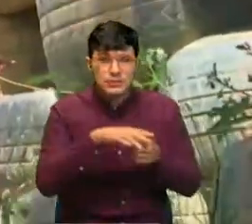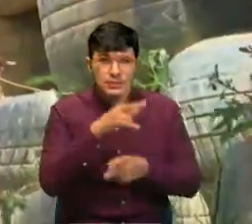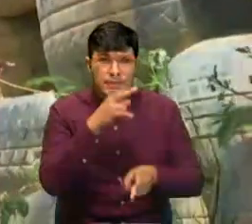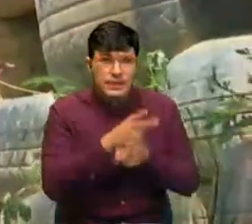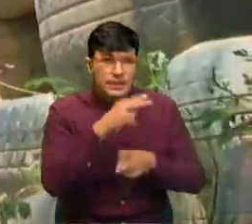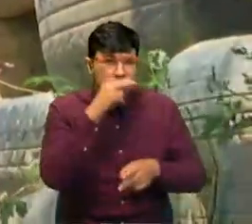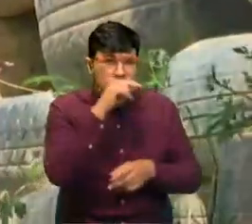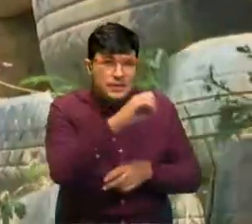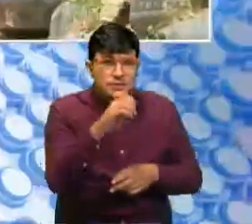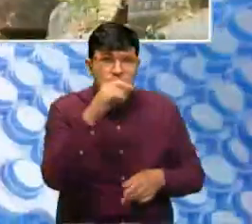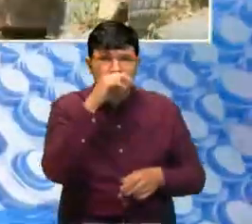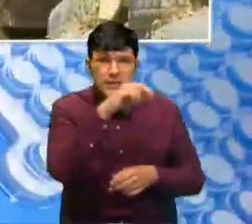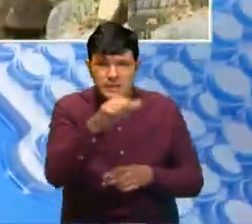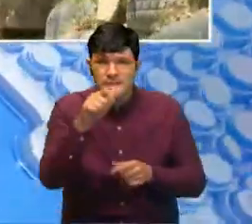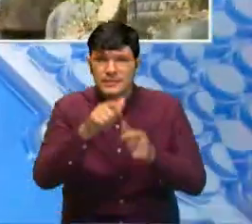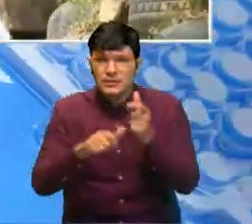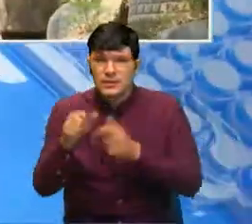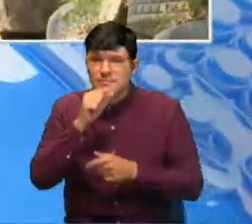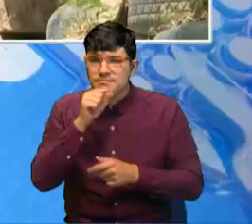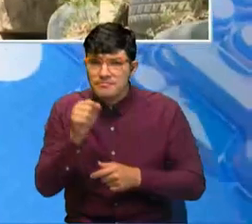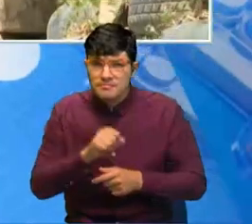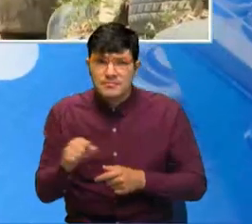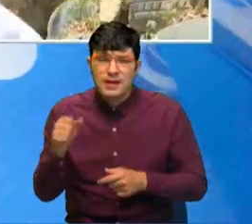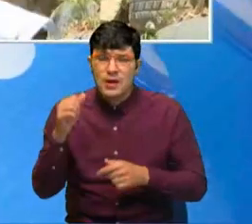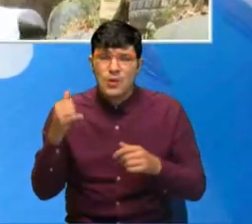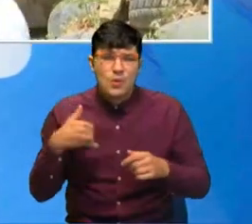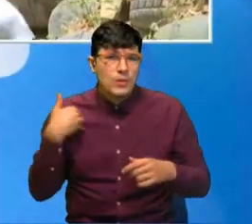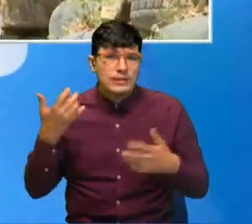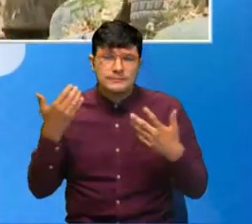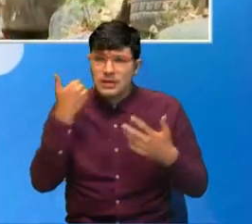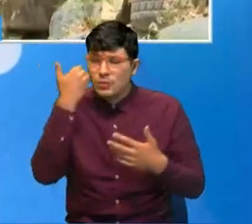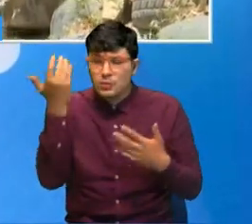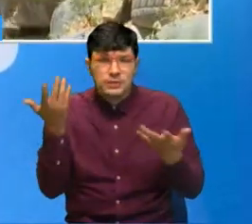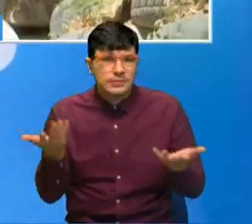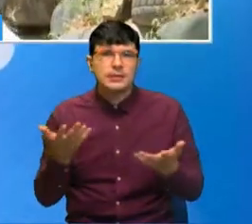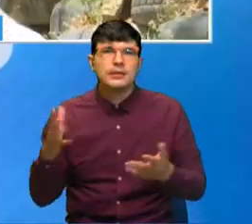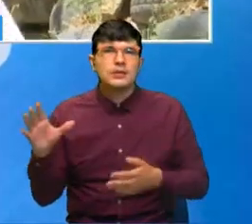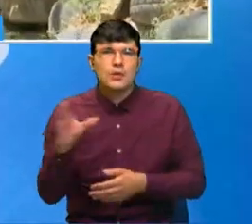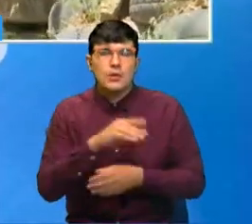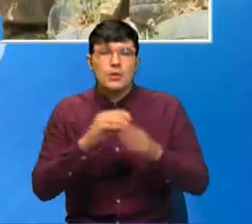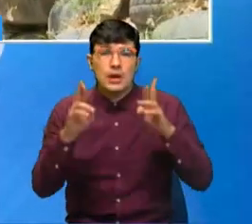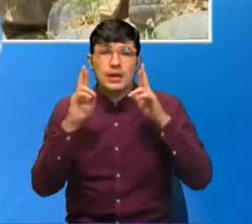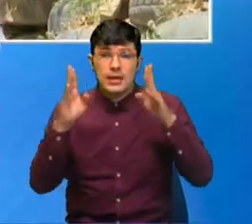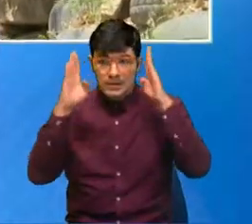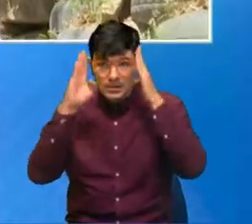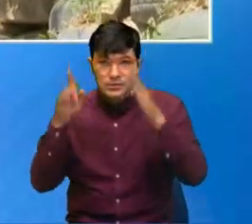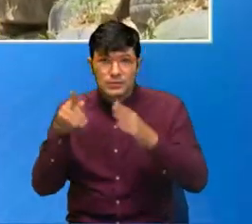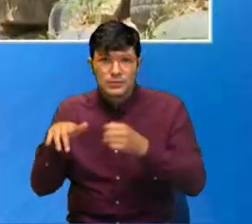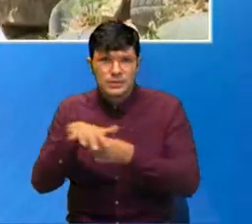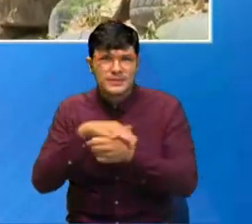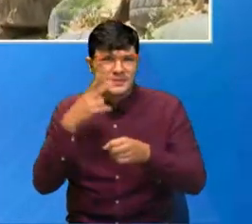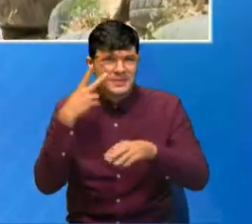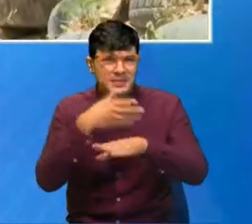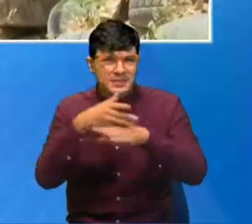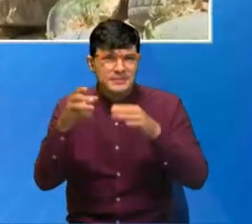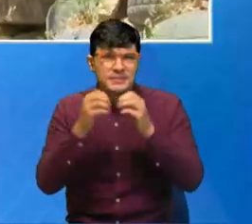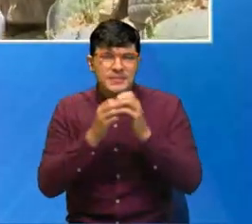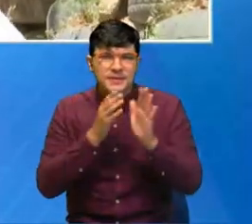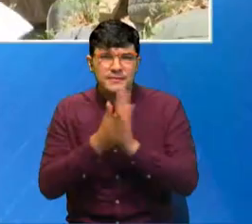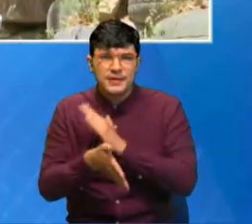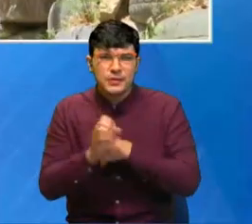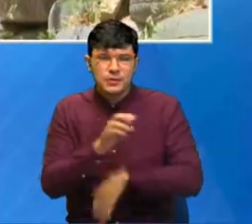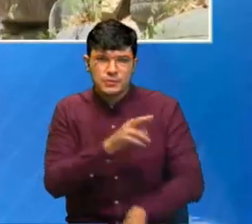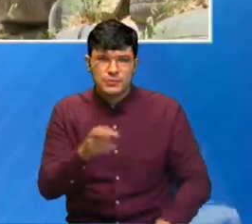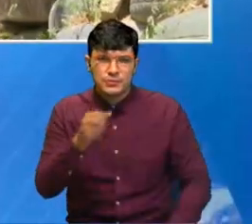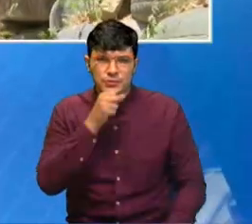como personas de la tercera edad así que se espera pronto la ayuda por parte de las autoridades municipales esta información hasta el momento con la cámara de leonardo lemos